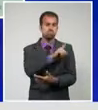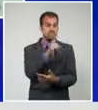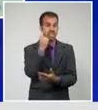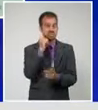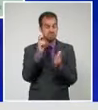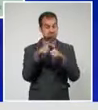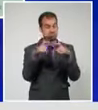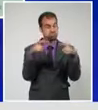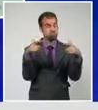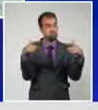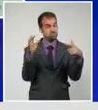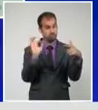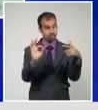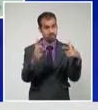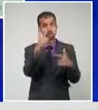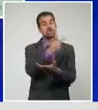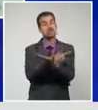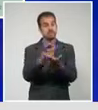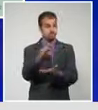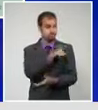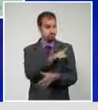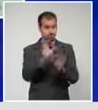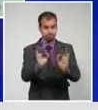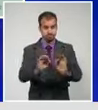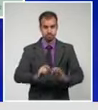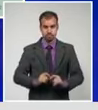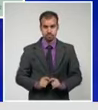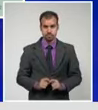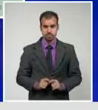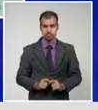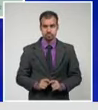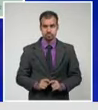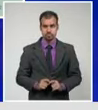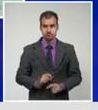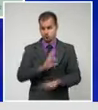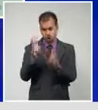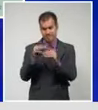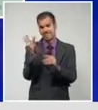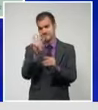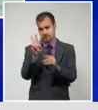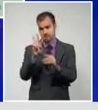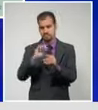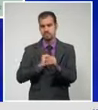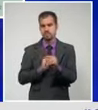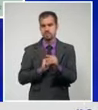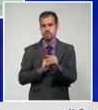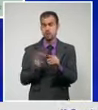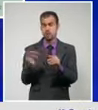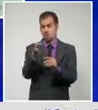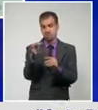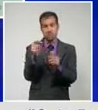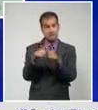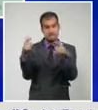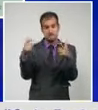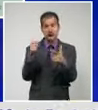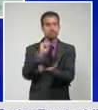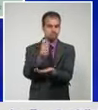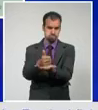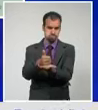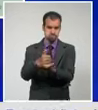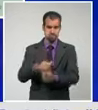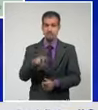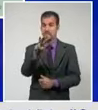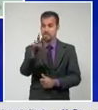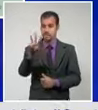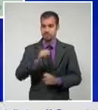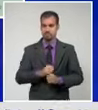las últimas 2 semanas. Los 33 de ayer, el mayor número en Pinar del Río, 23 municipios